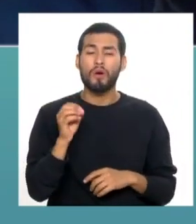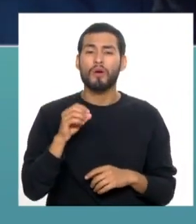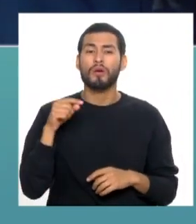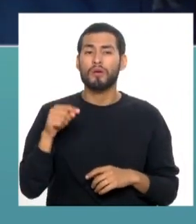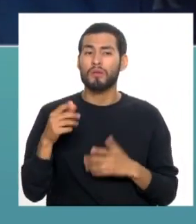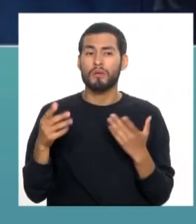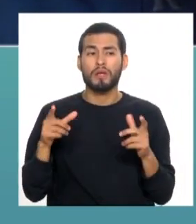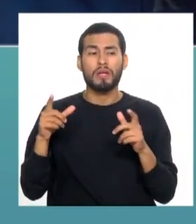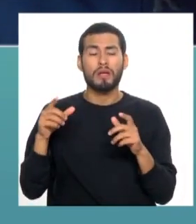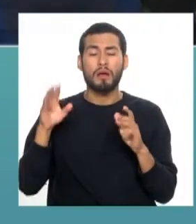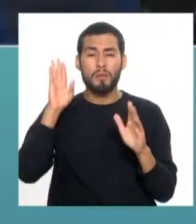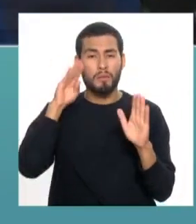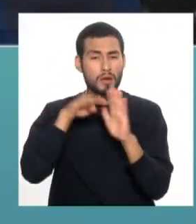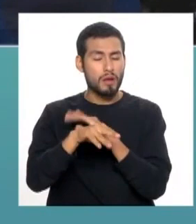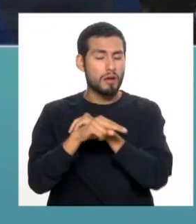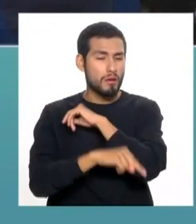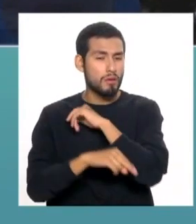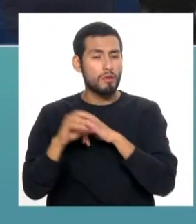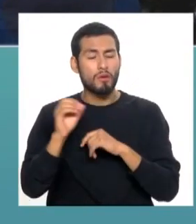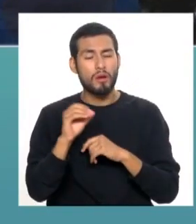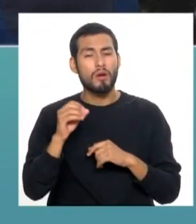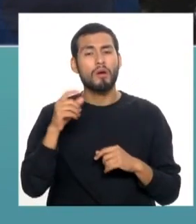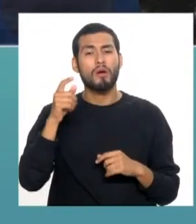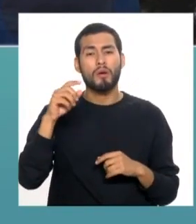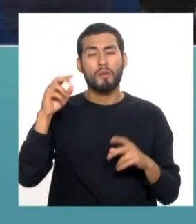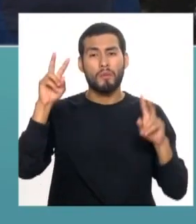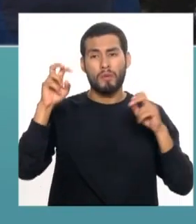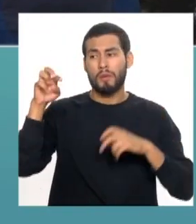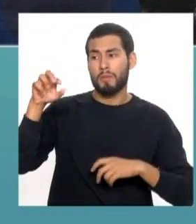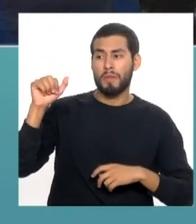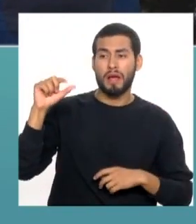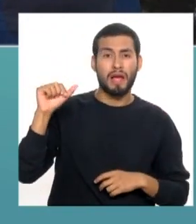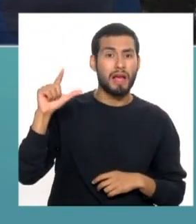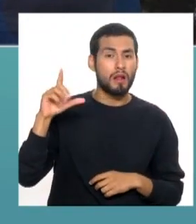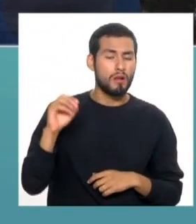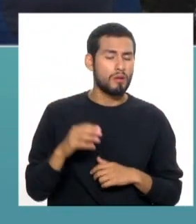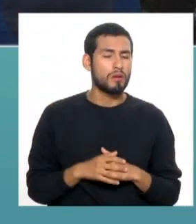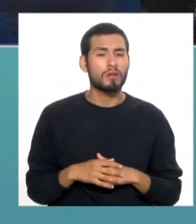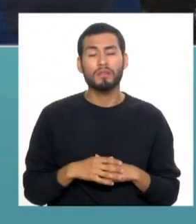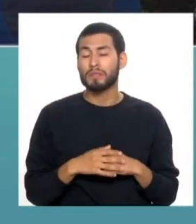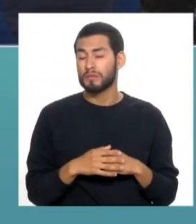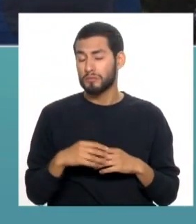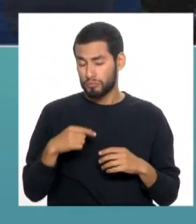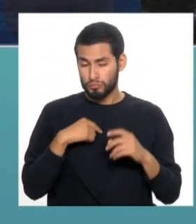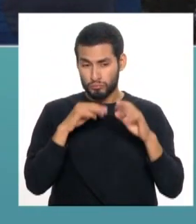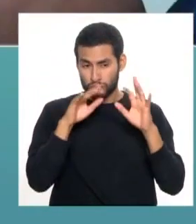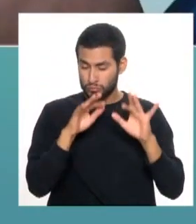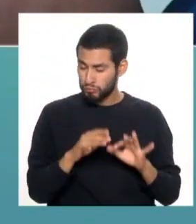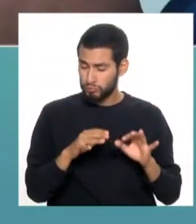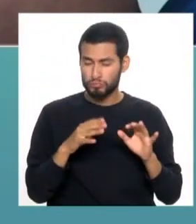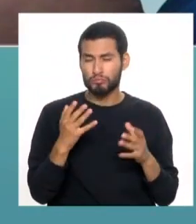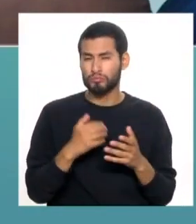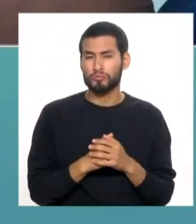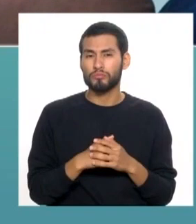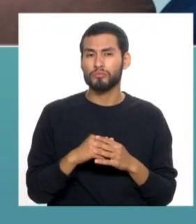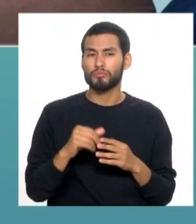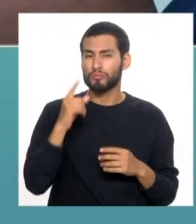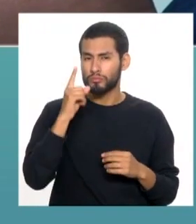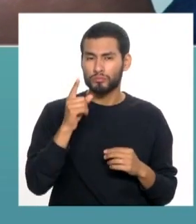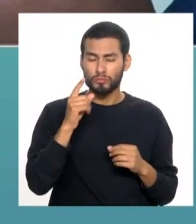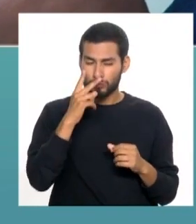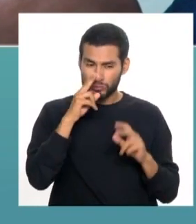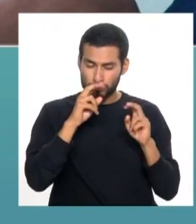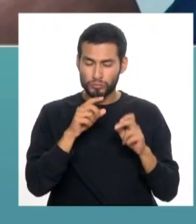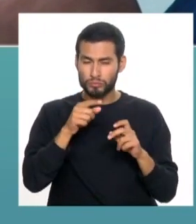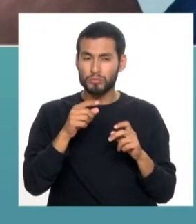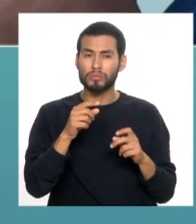a través del Banco de la Nación o la plataforma Págalo, y pongo los datos correspondientes. Solo va a haber un mecanismo de validación